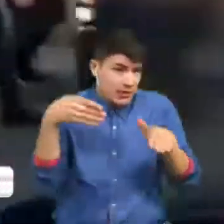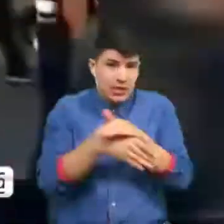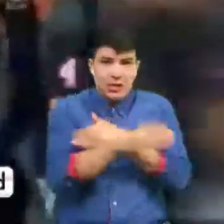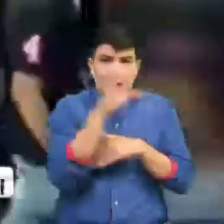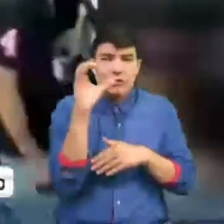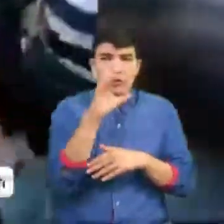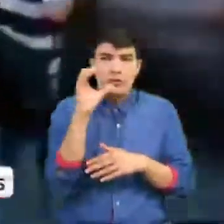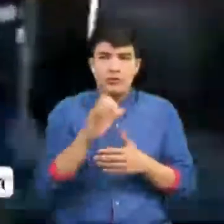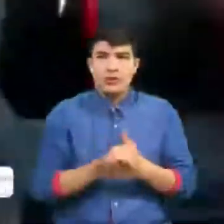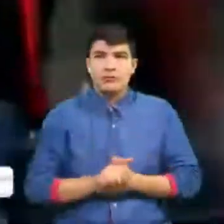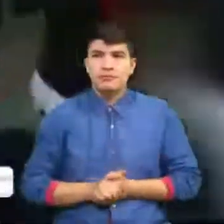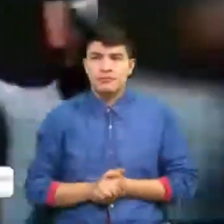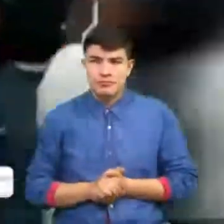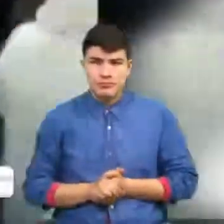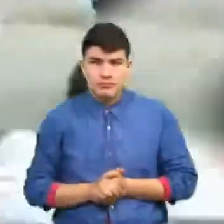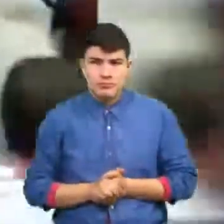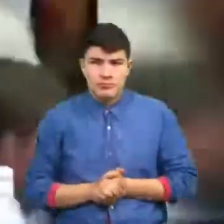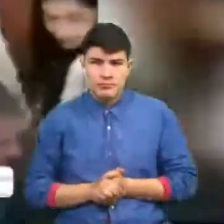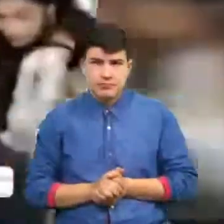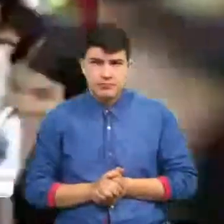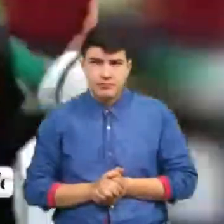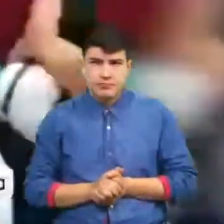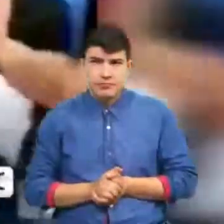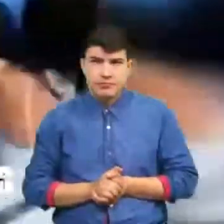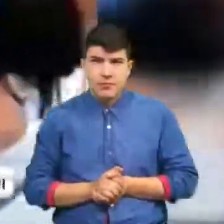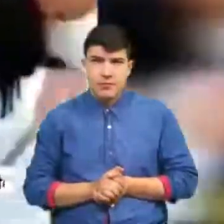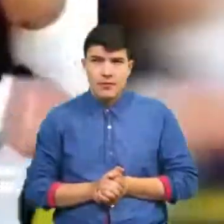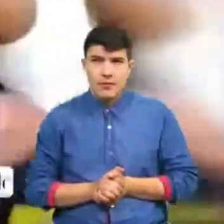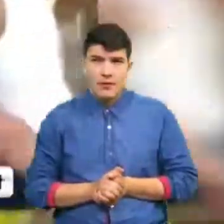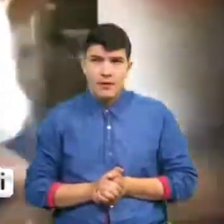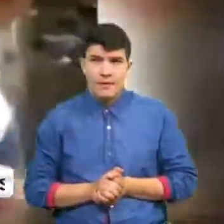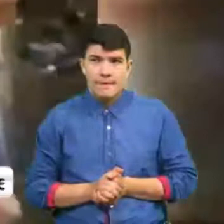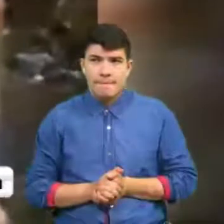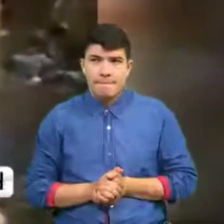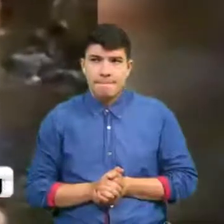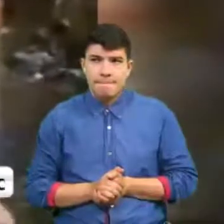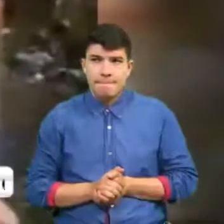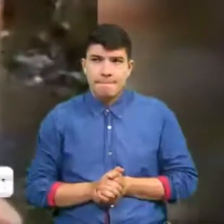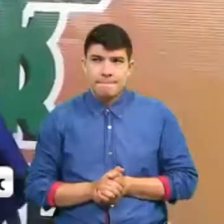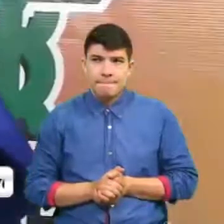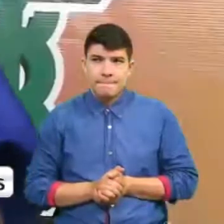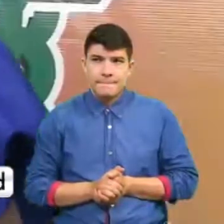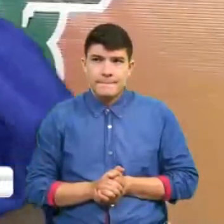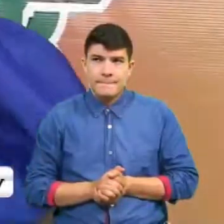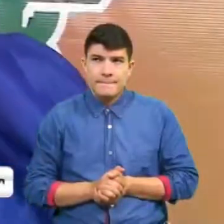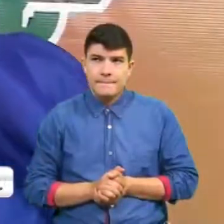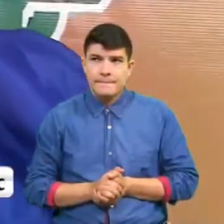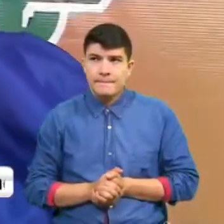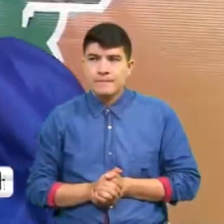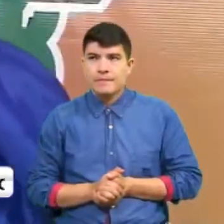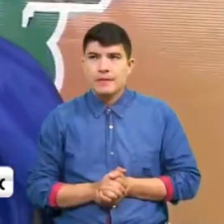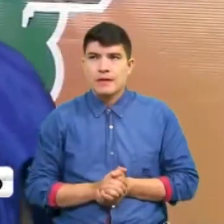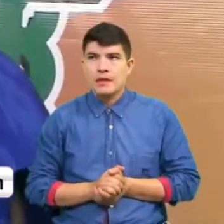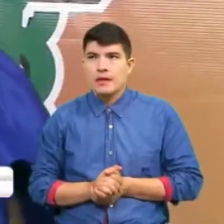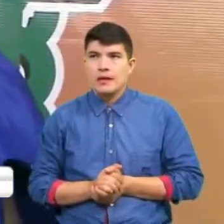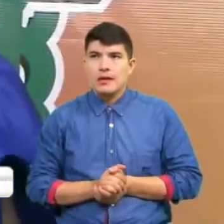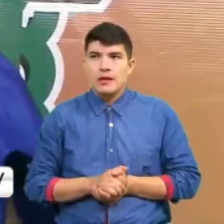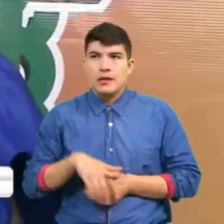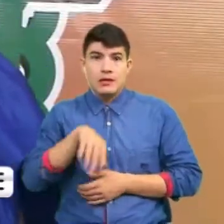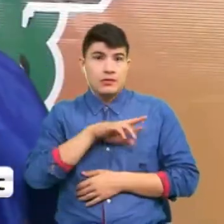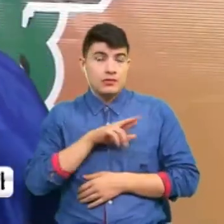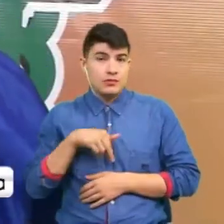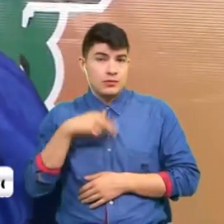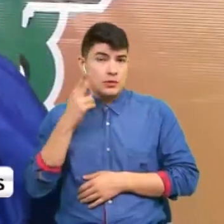que ya de por sí tenemos en el orden social, de informalidad, desempleo y de seguridad. No podemos comprometernos con